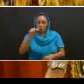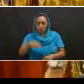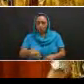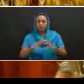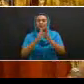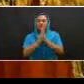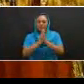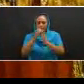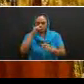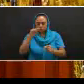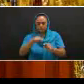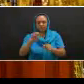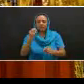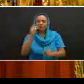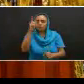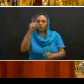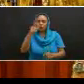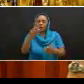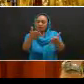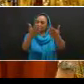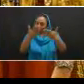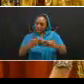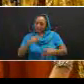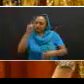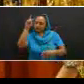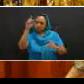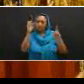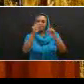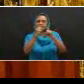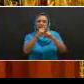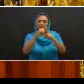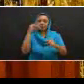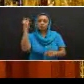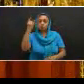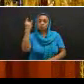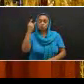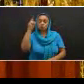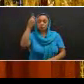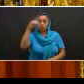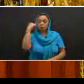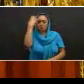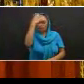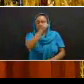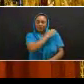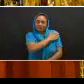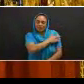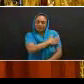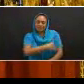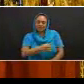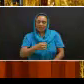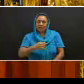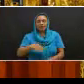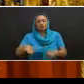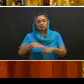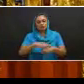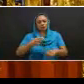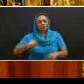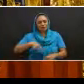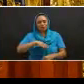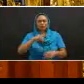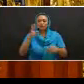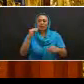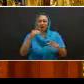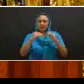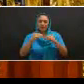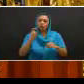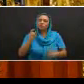pedimos también de que tú traigas tu palabra, traigas tu unción y tu gracia, Señor, sobre nosotros. Háblanos,